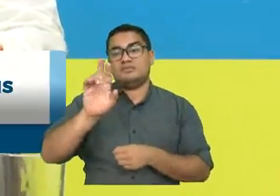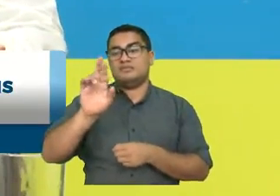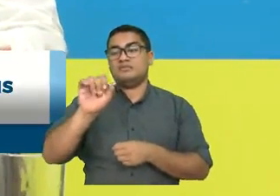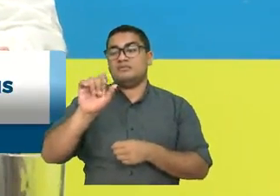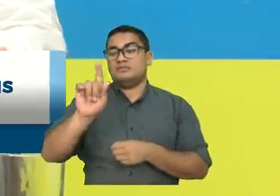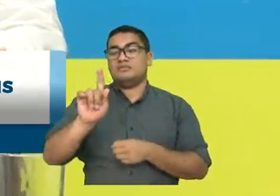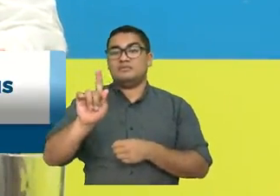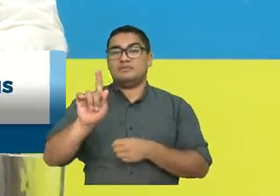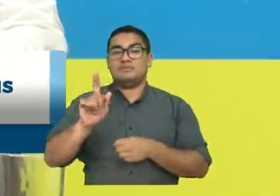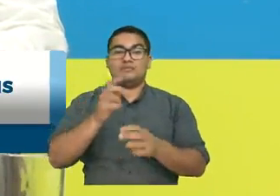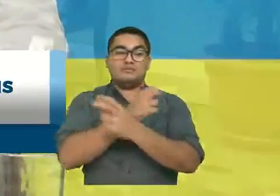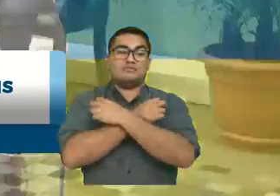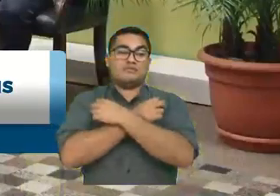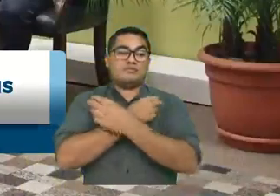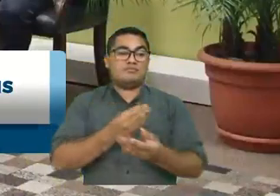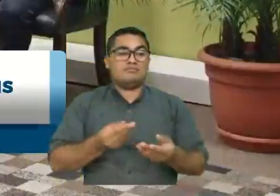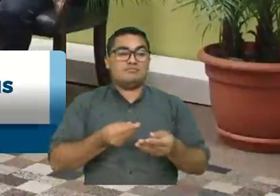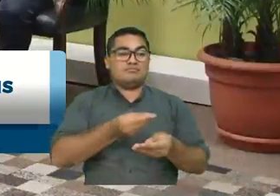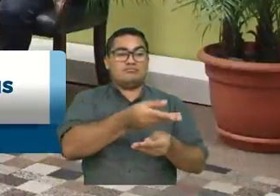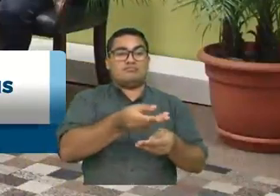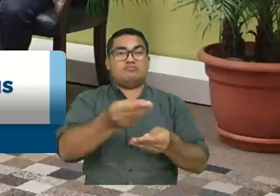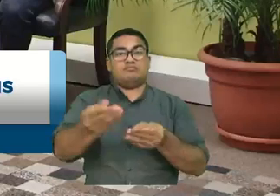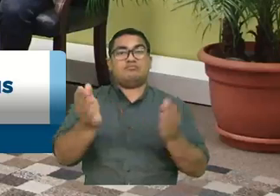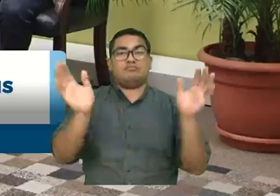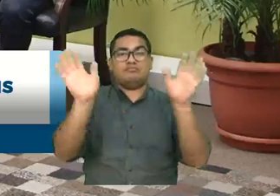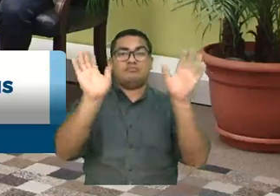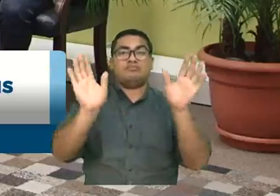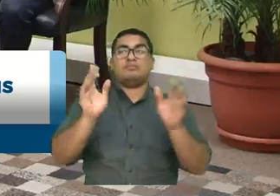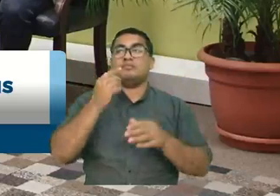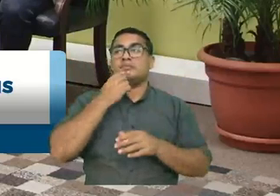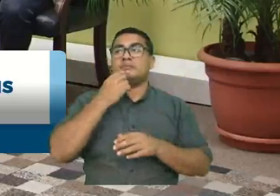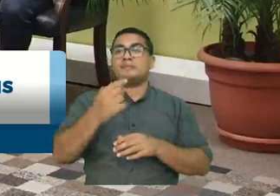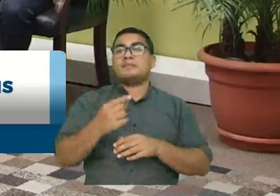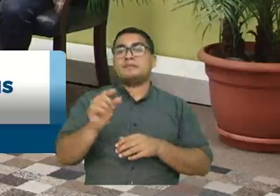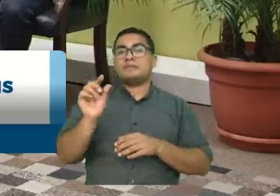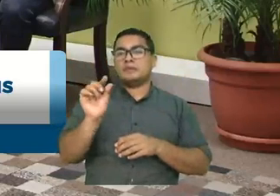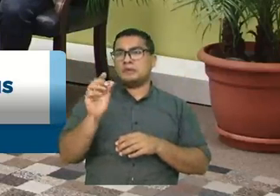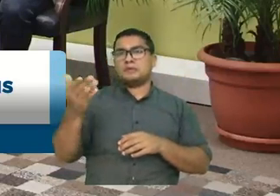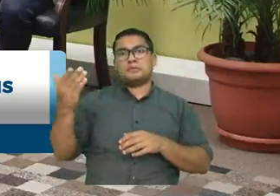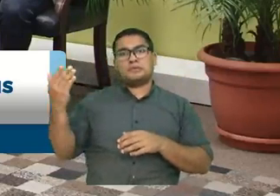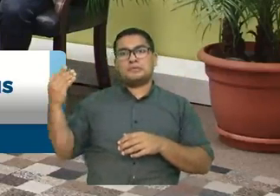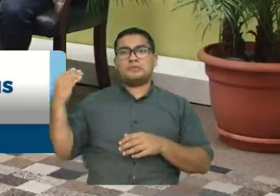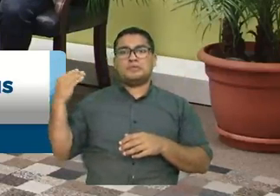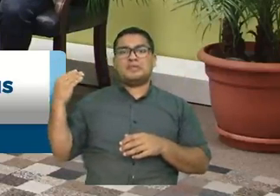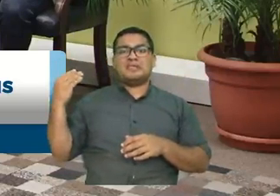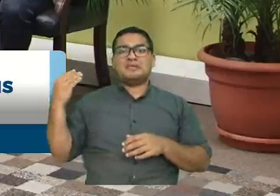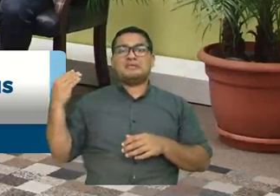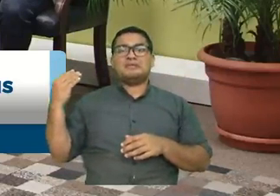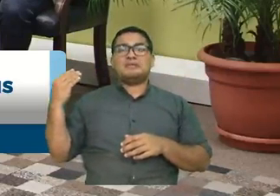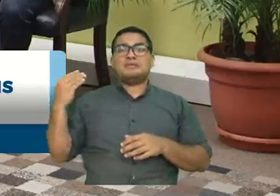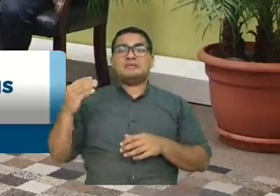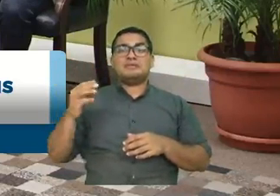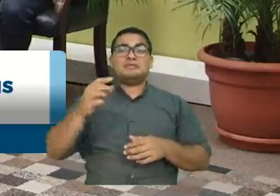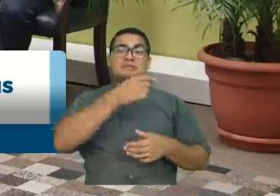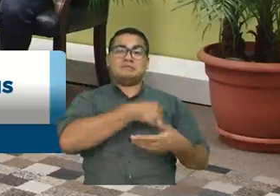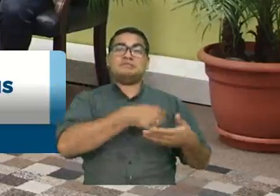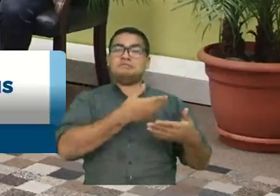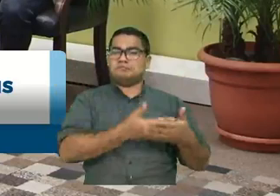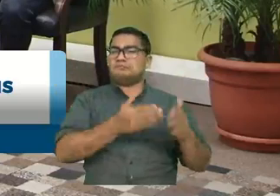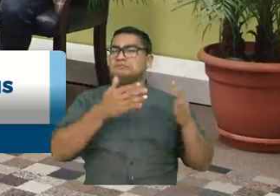lo hacen? Bueno, nosotros lo hacemos de manera periódica. Ahorita acabamos de hacer el primer ciclo, ahorita en marzo.